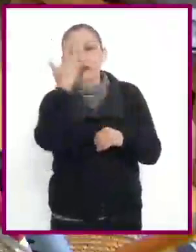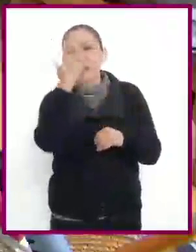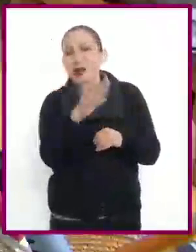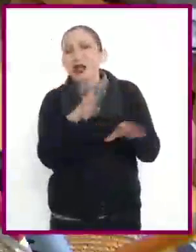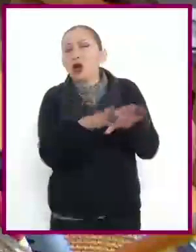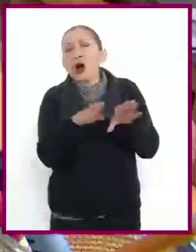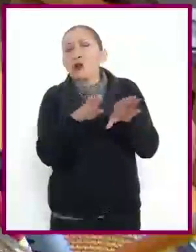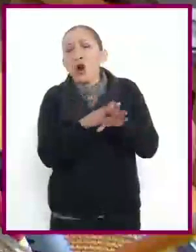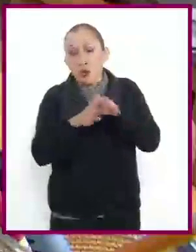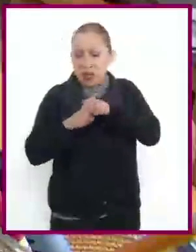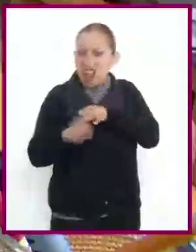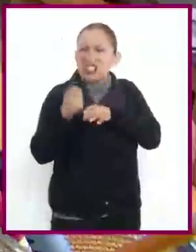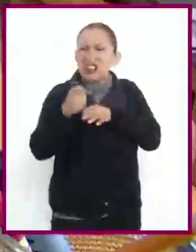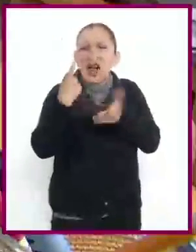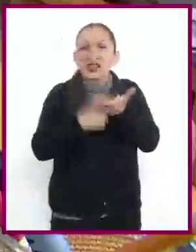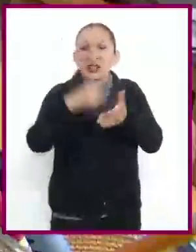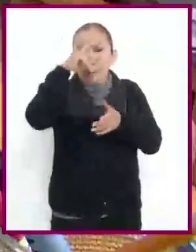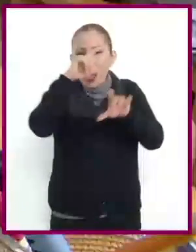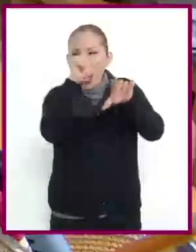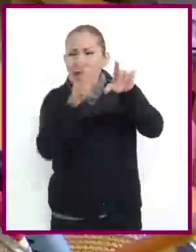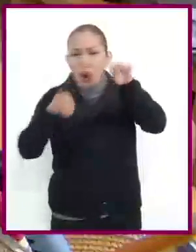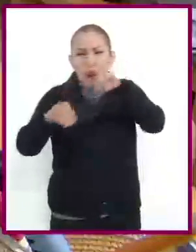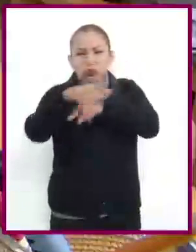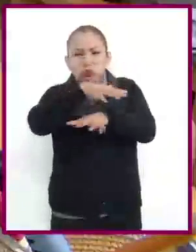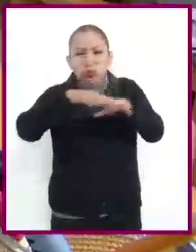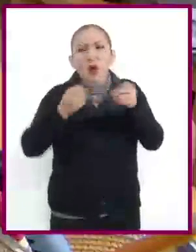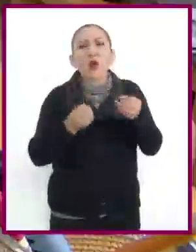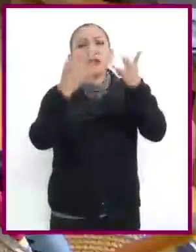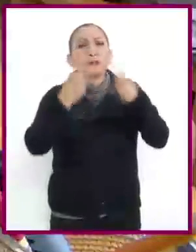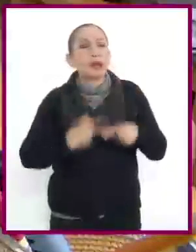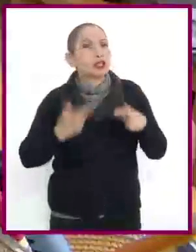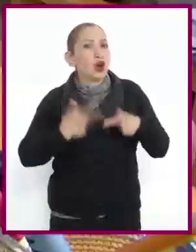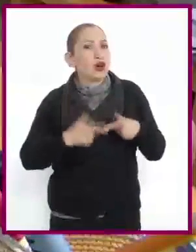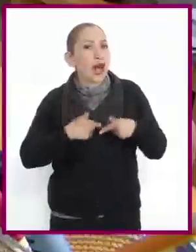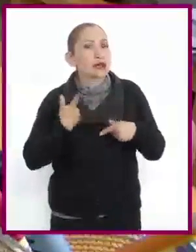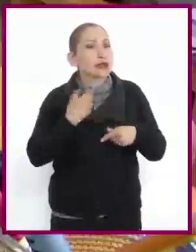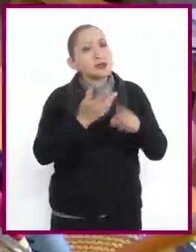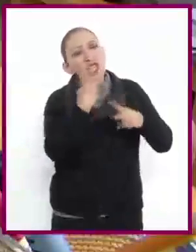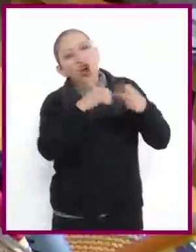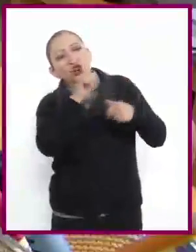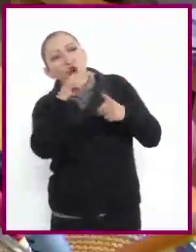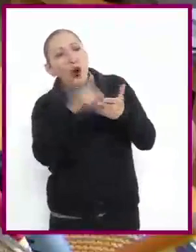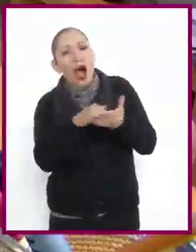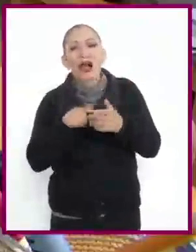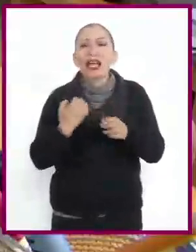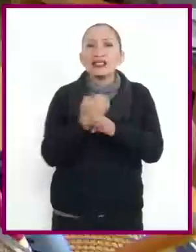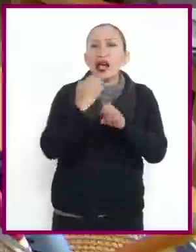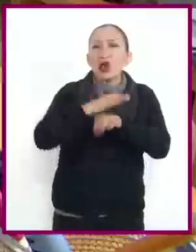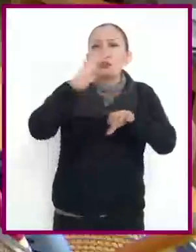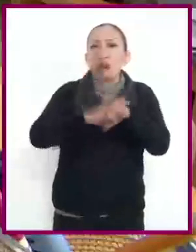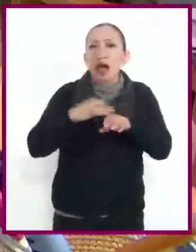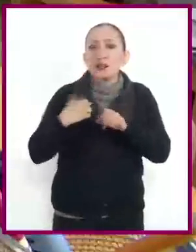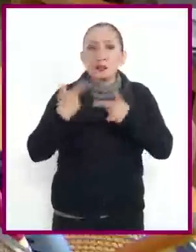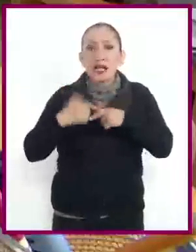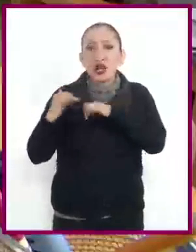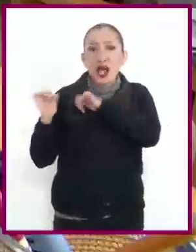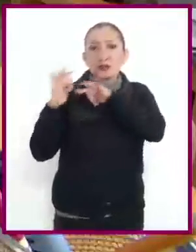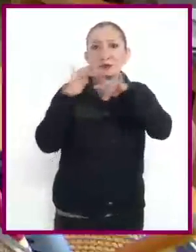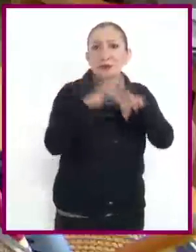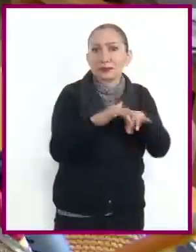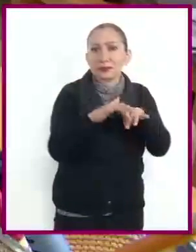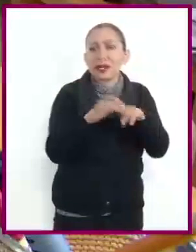viví hasta que decidí estudiar en la Ciudad de México. Ahora yo también soy migrante. ¿Ustedes son migrantes o conocen